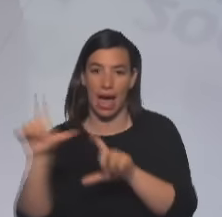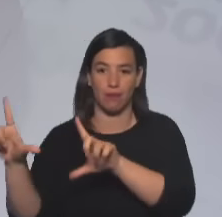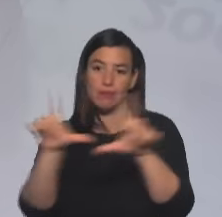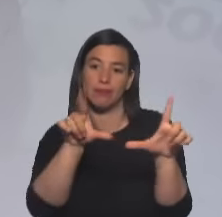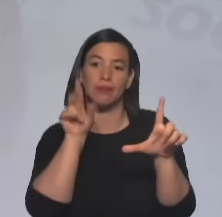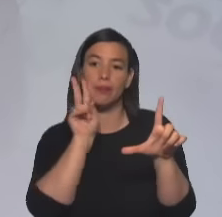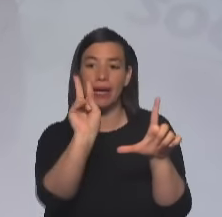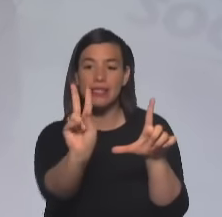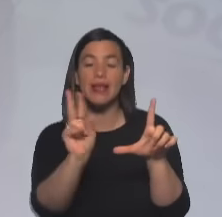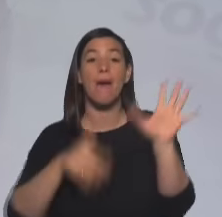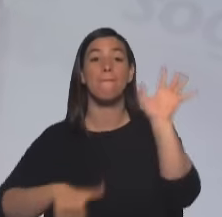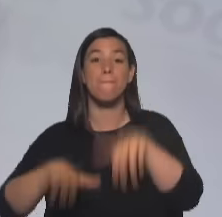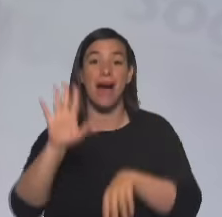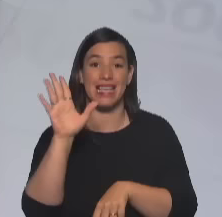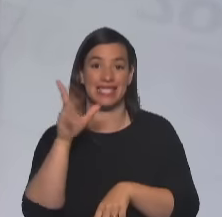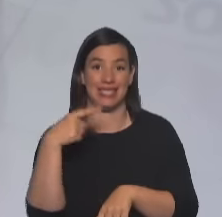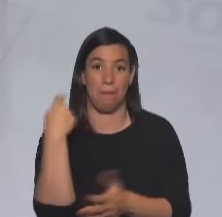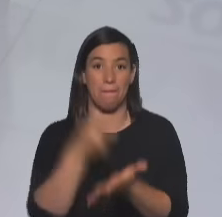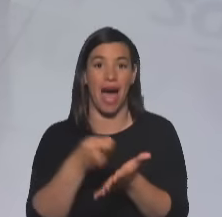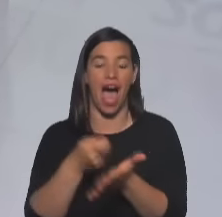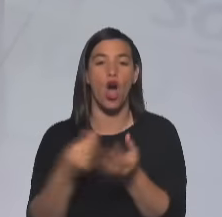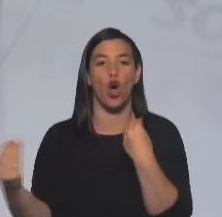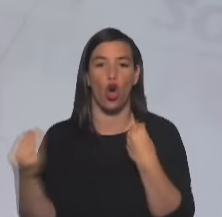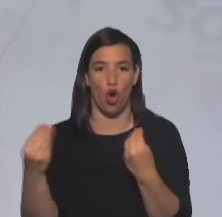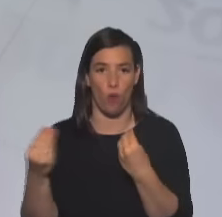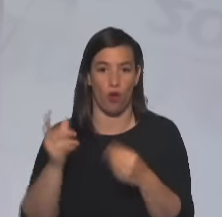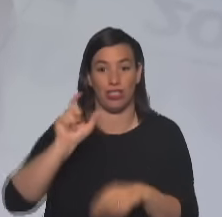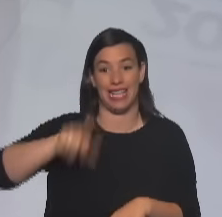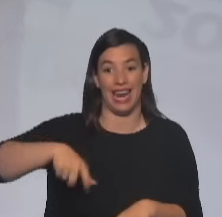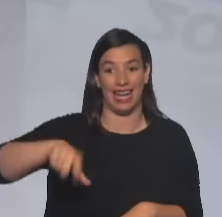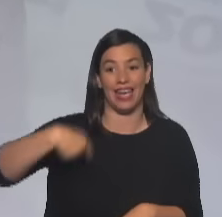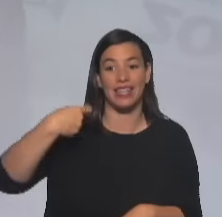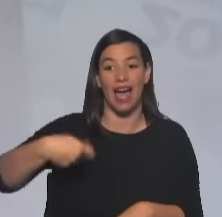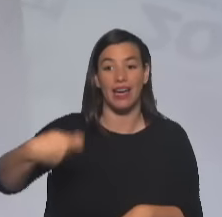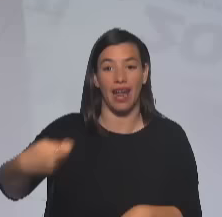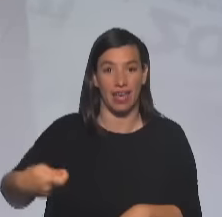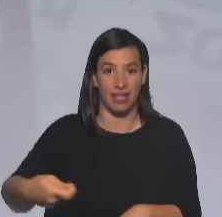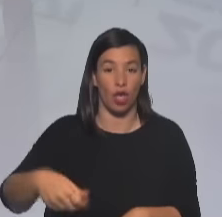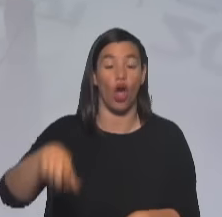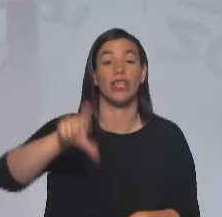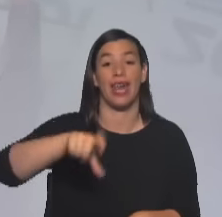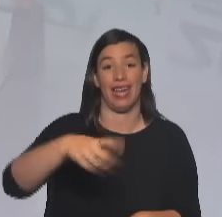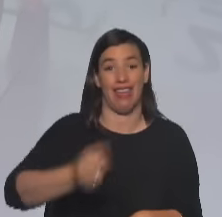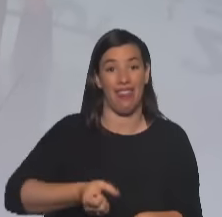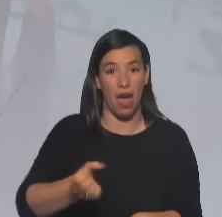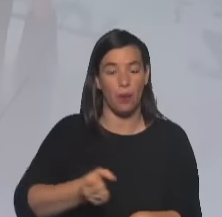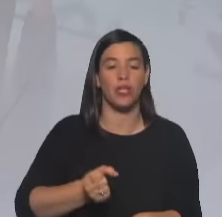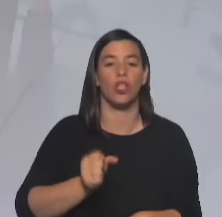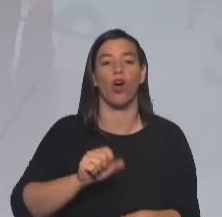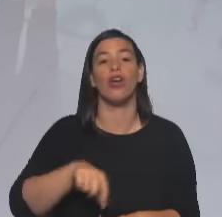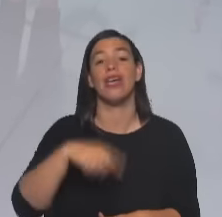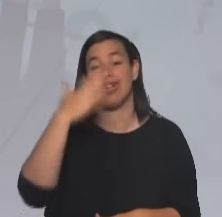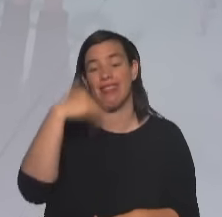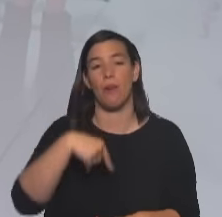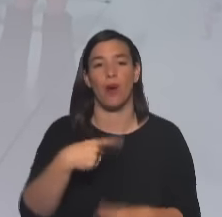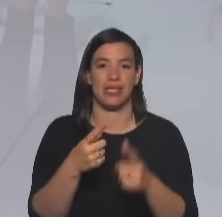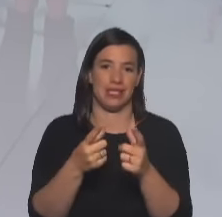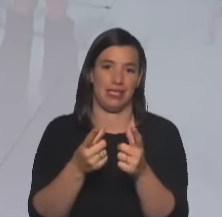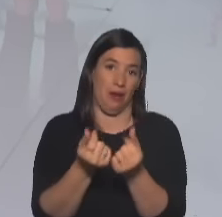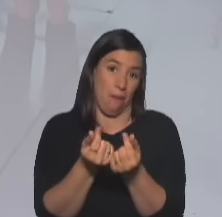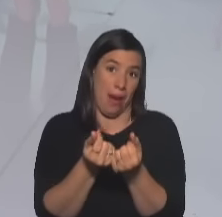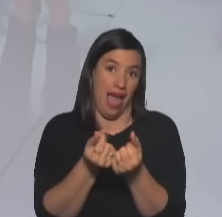las operaciones se realizaron con tarjeta de crédito, seguido con tarjeta de débito, en tercer lugar efectivo y